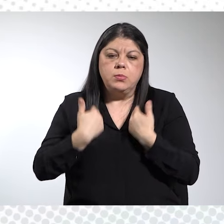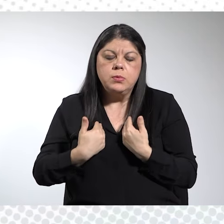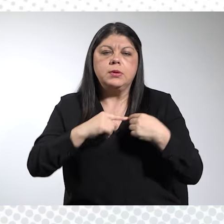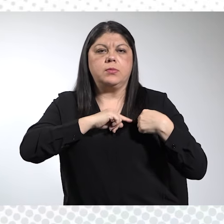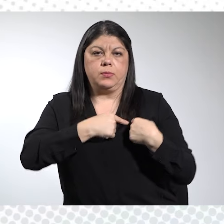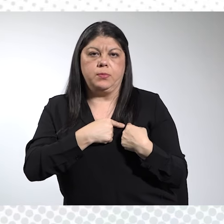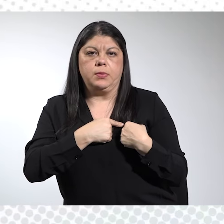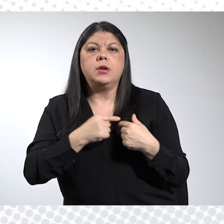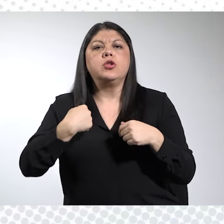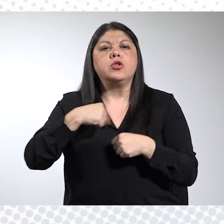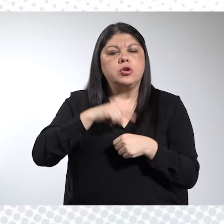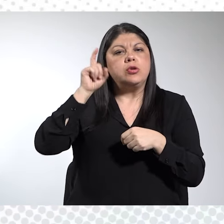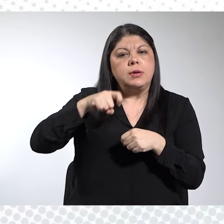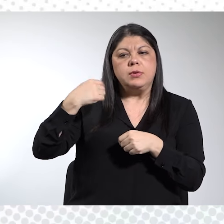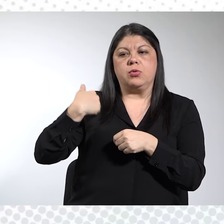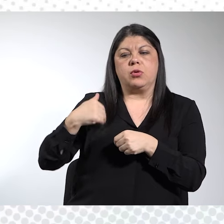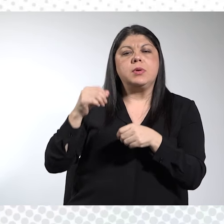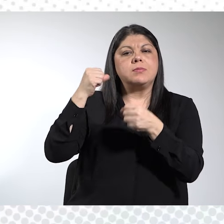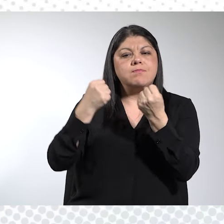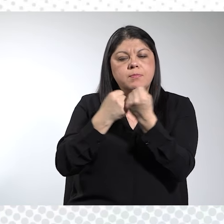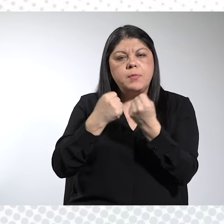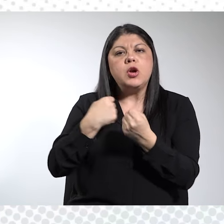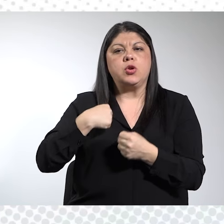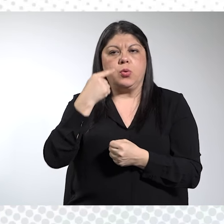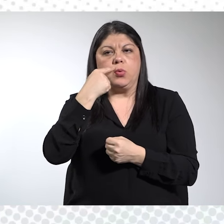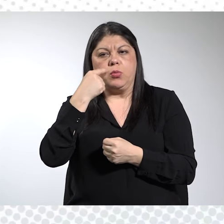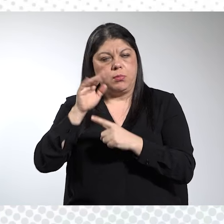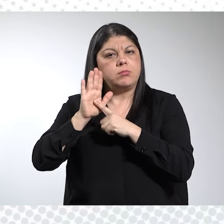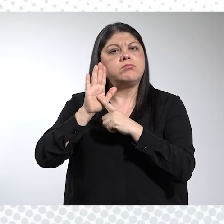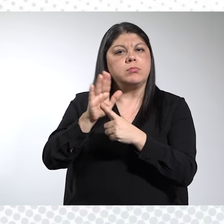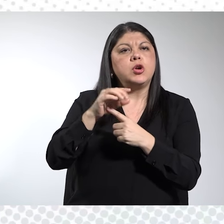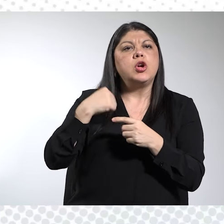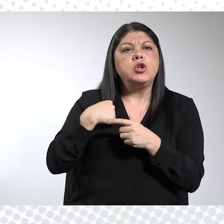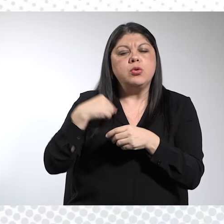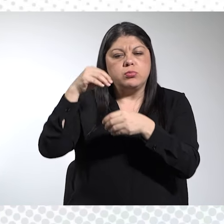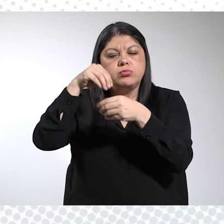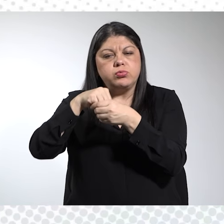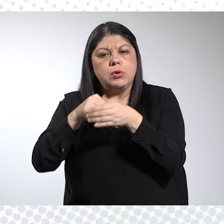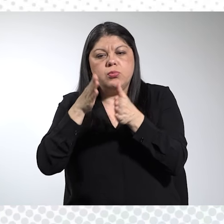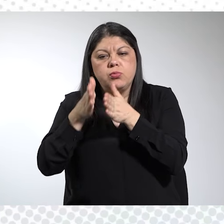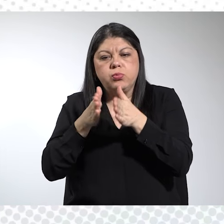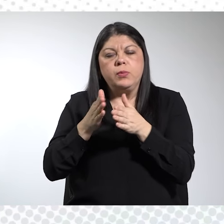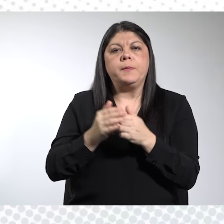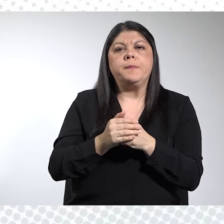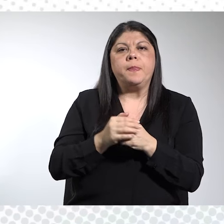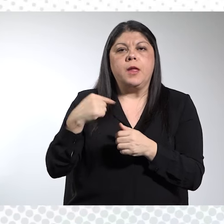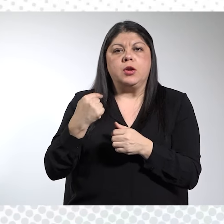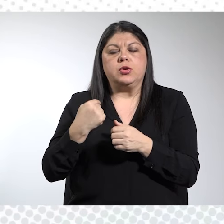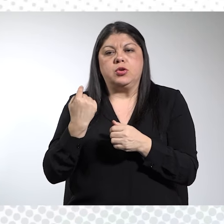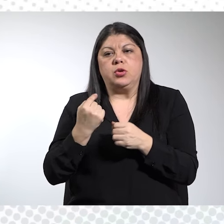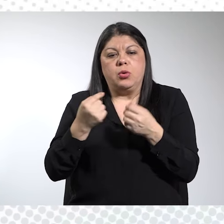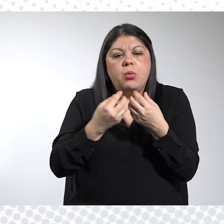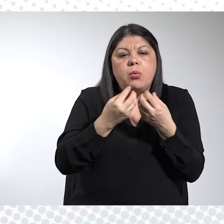tormentosa, dolorosa, donde también los hombres venimos a aportar, porque yo soy un papá presente, yo parte de ese cuidado, no es que